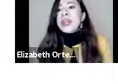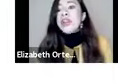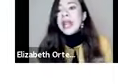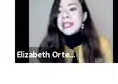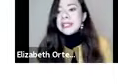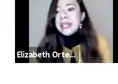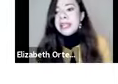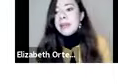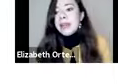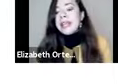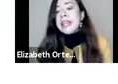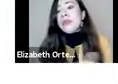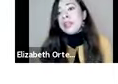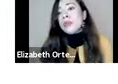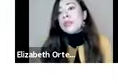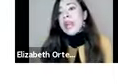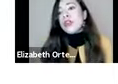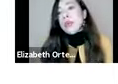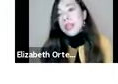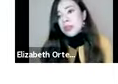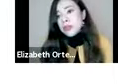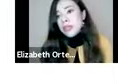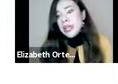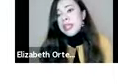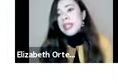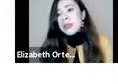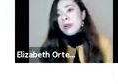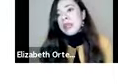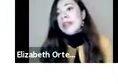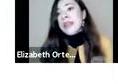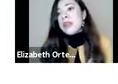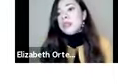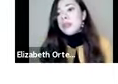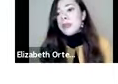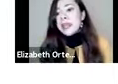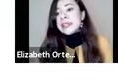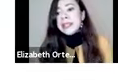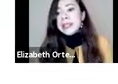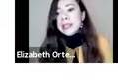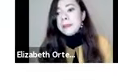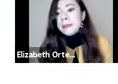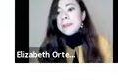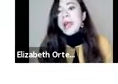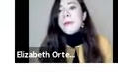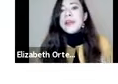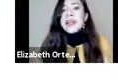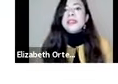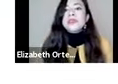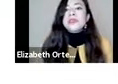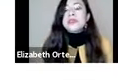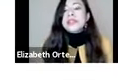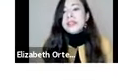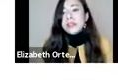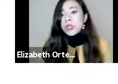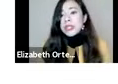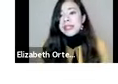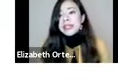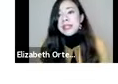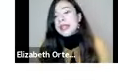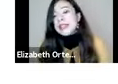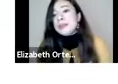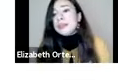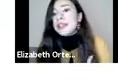pueda localizar y apartar y poder reubicar objetos y que no genere algún tipo de accidente. Por eso es muy importante entonces